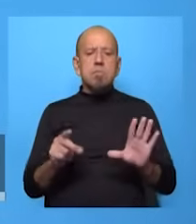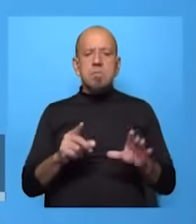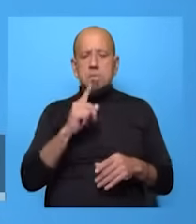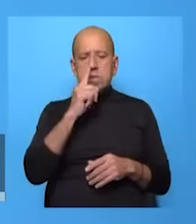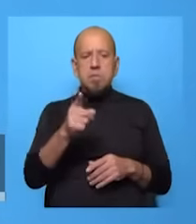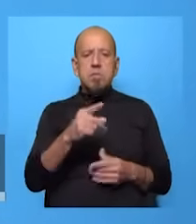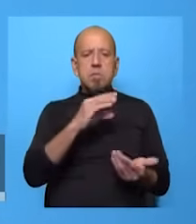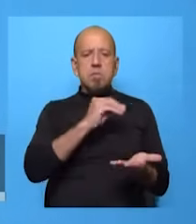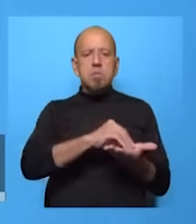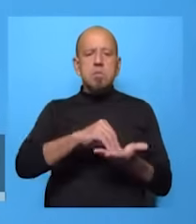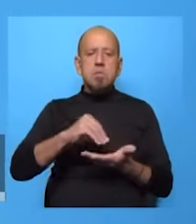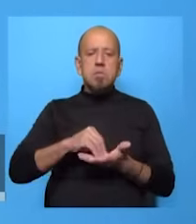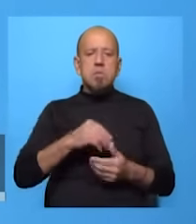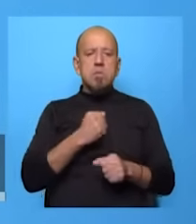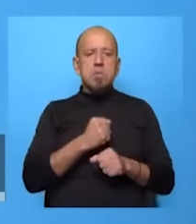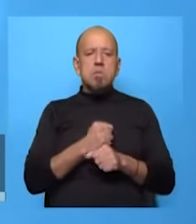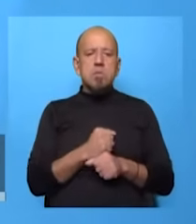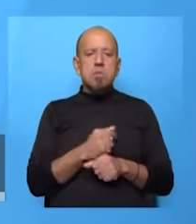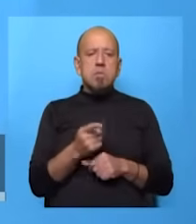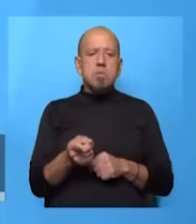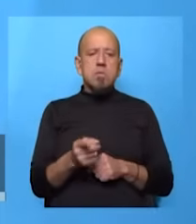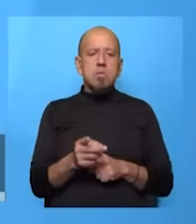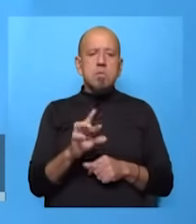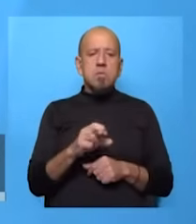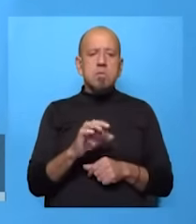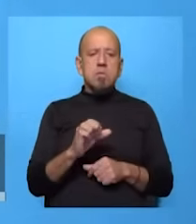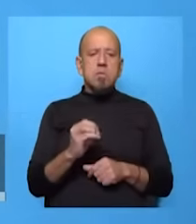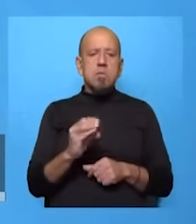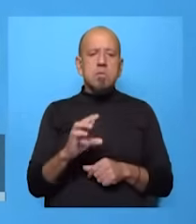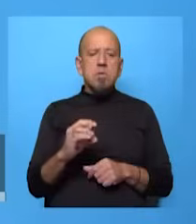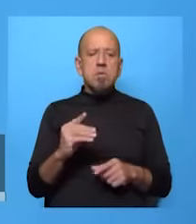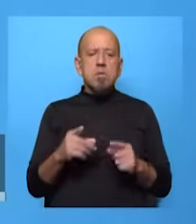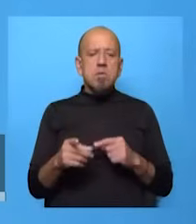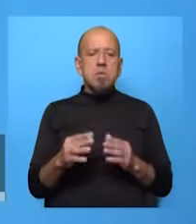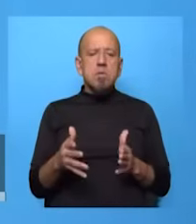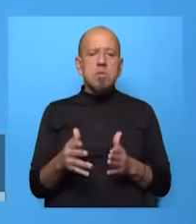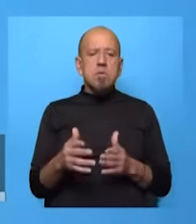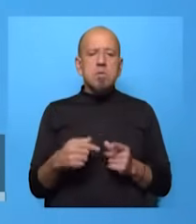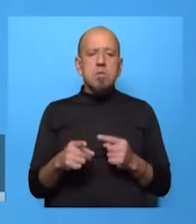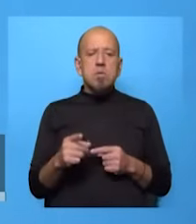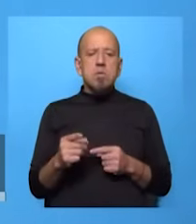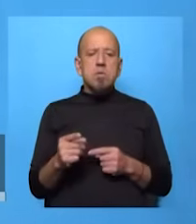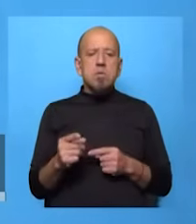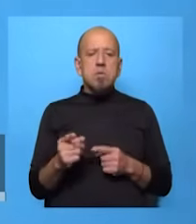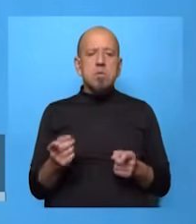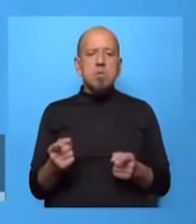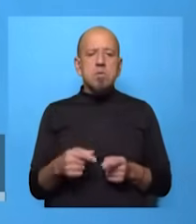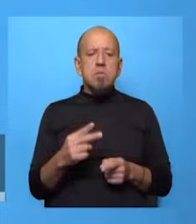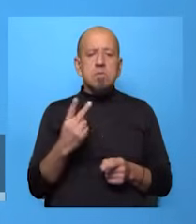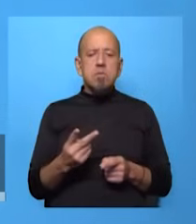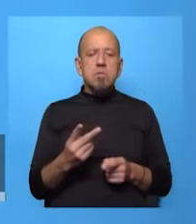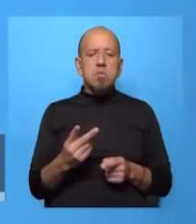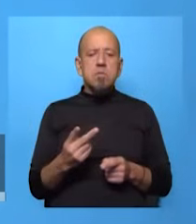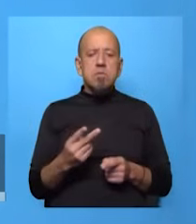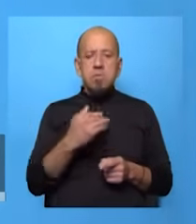trabajo el presidente dice y dice que es un récord bueno no Primero este gobierno le encanta ponerle récord A todo en dos periodos de gobierno el